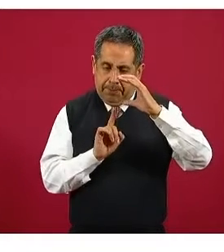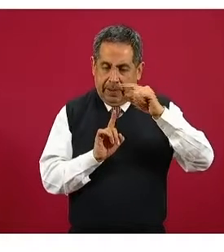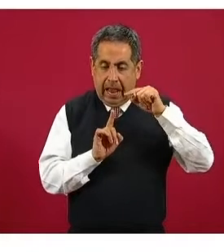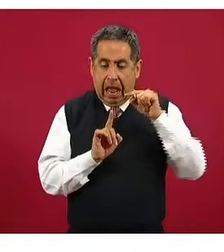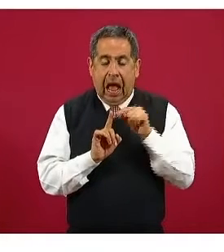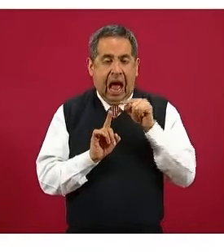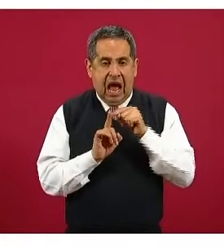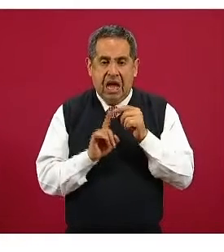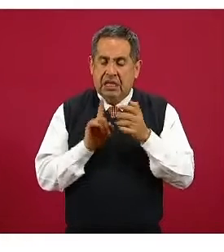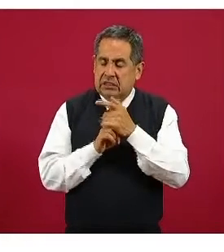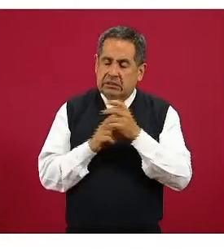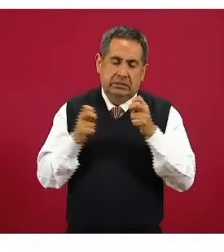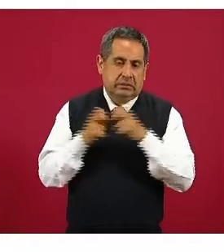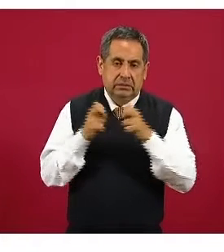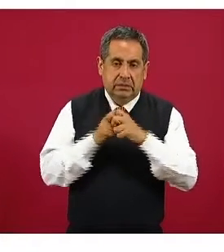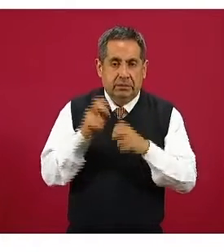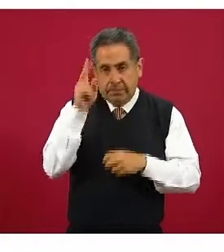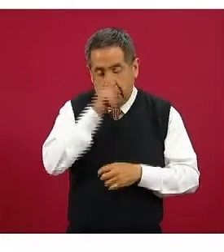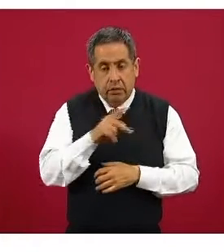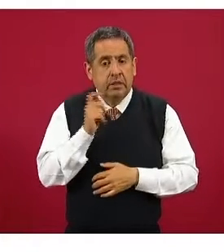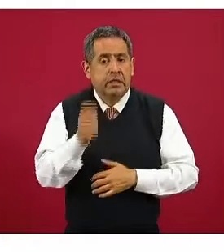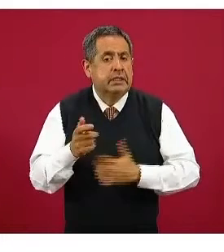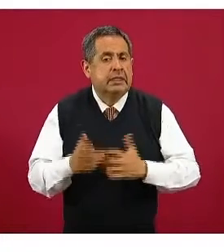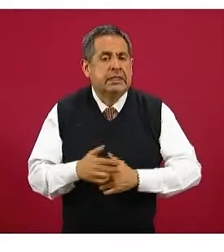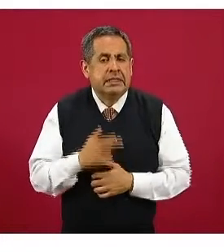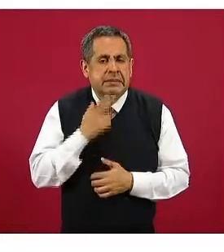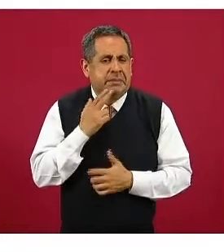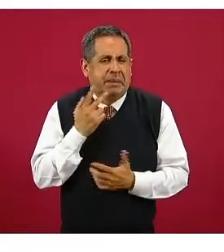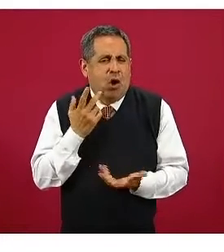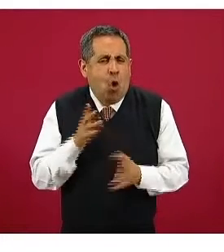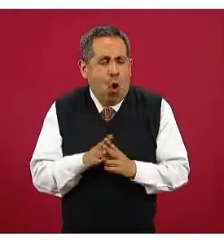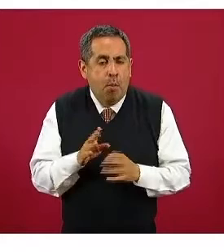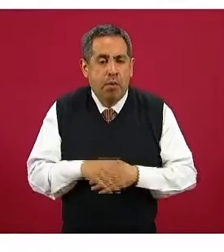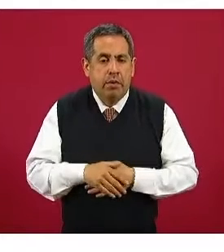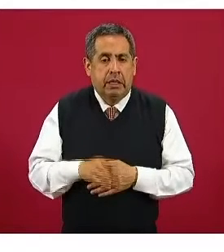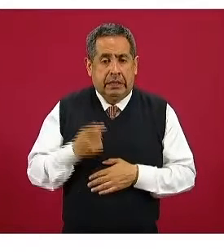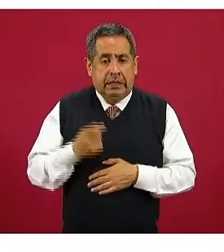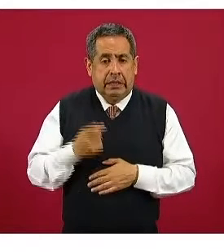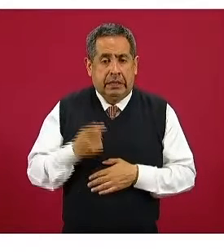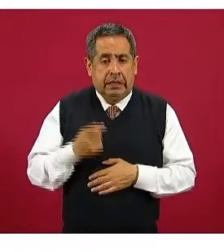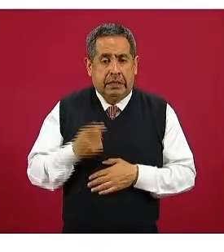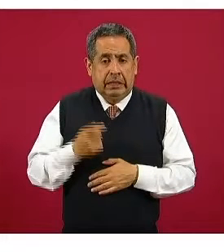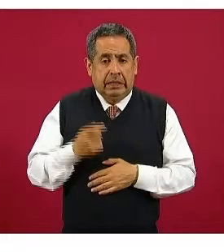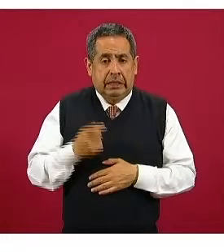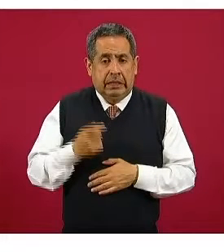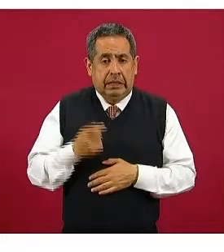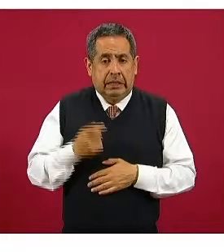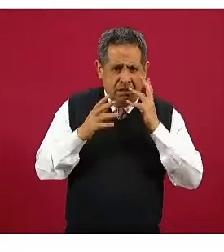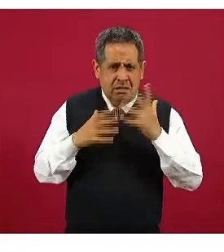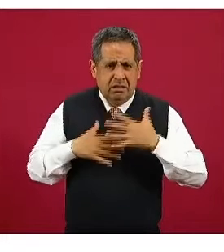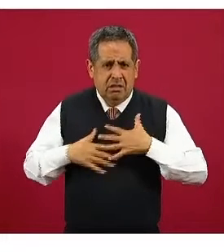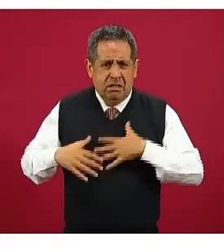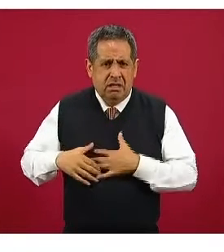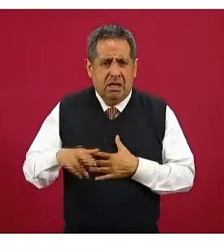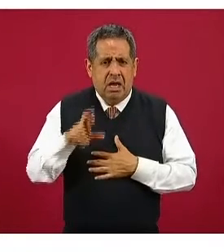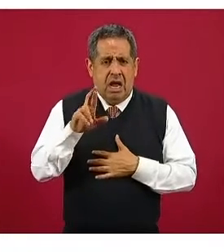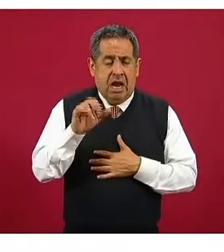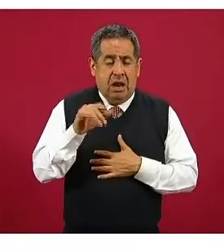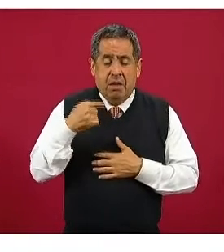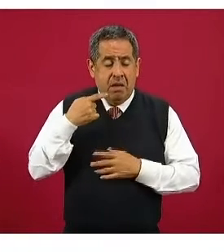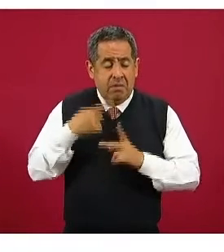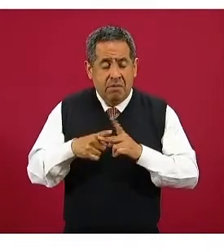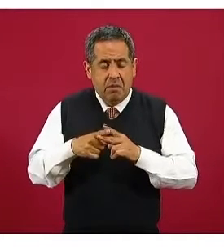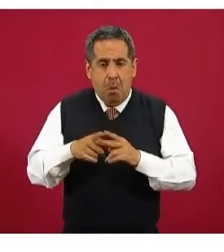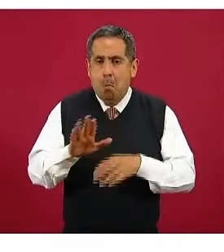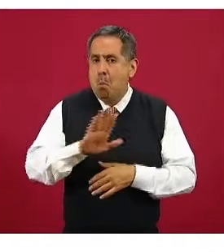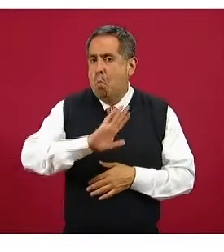gran impacto. Una parte importante es que una vez que empiezan los síntomas, esta es una enfermedad mortal. No